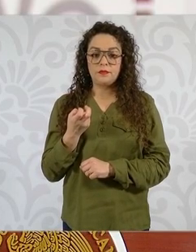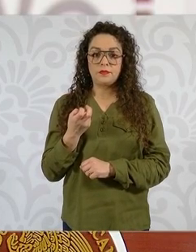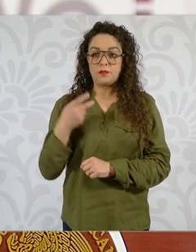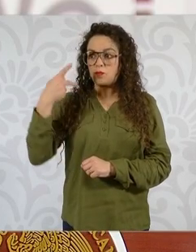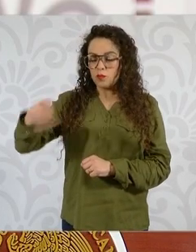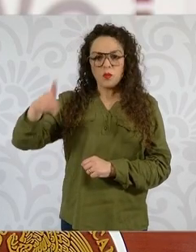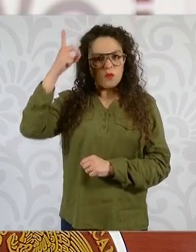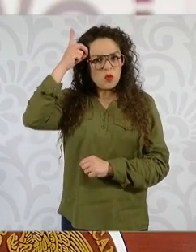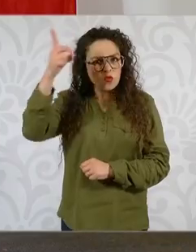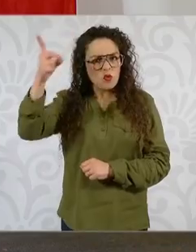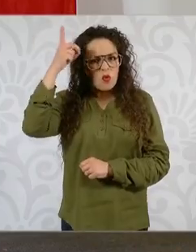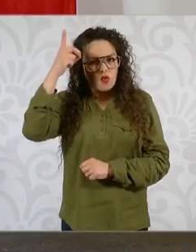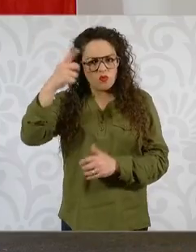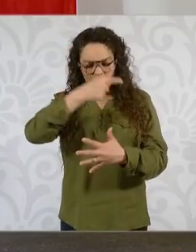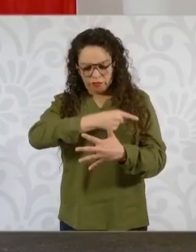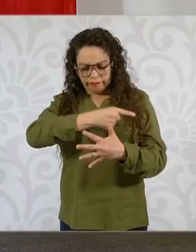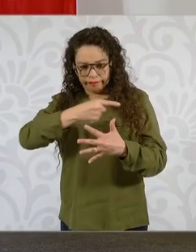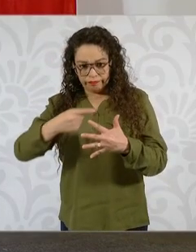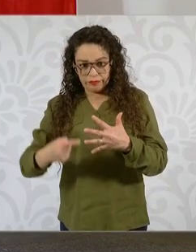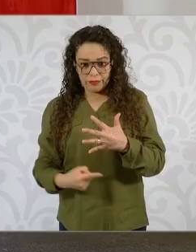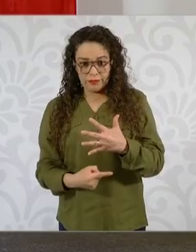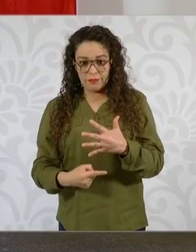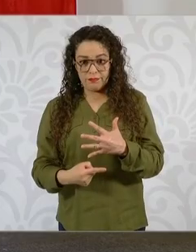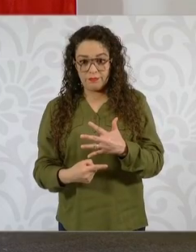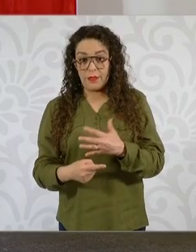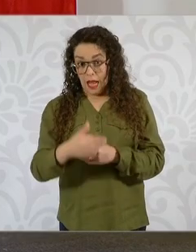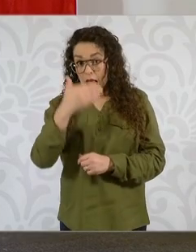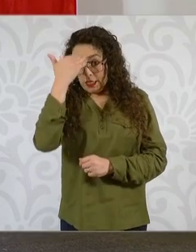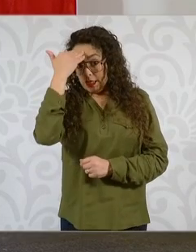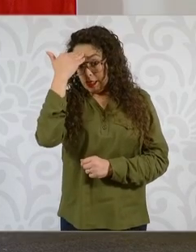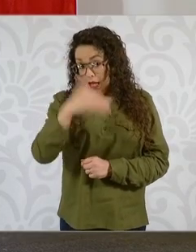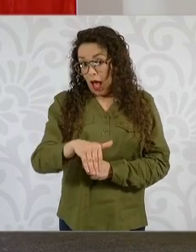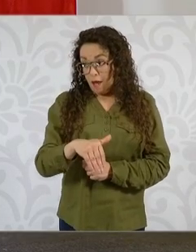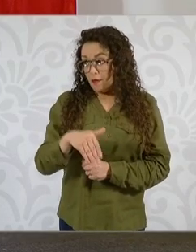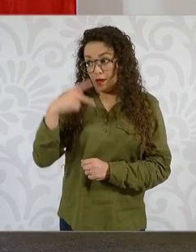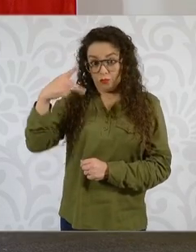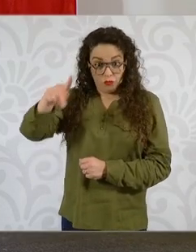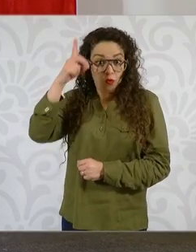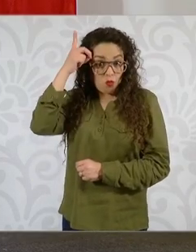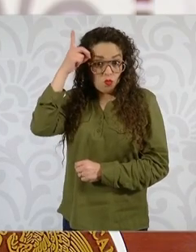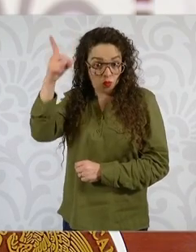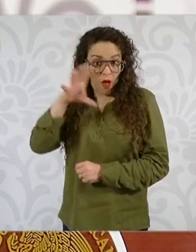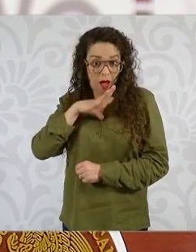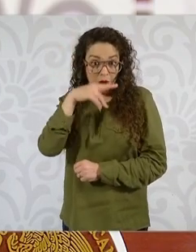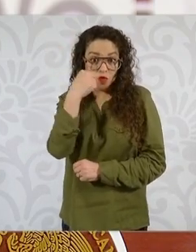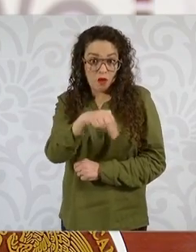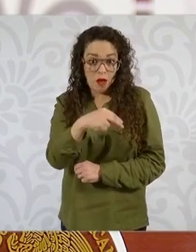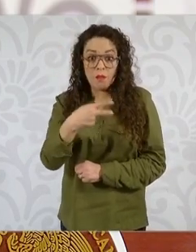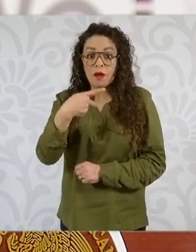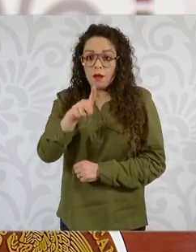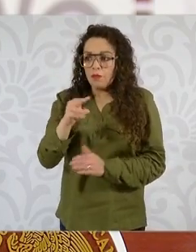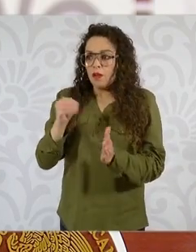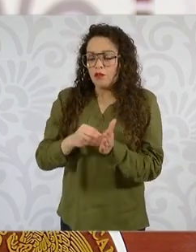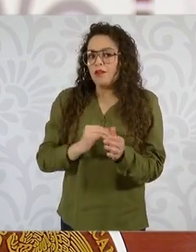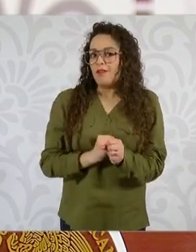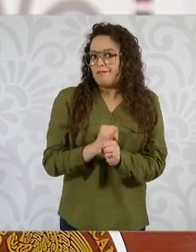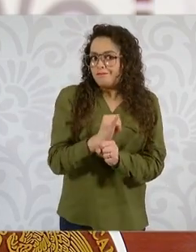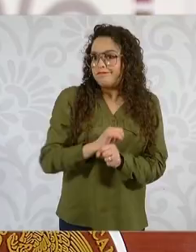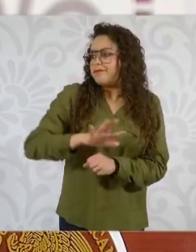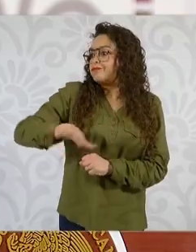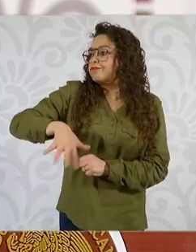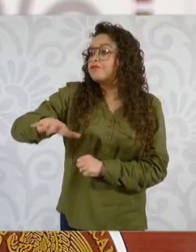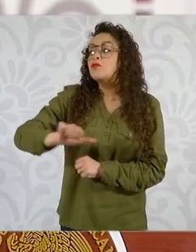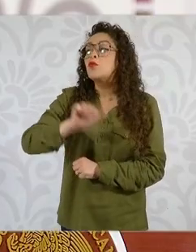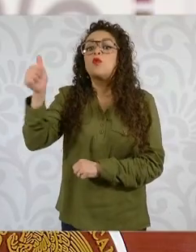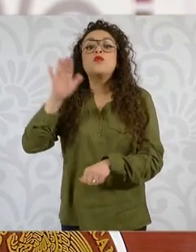nombre, los que conocemos puesto que ha sido una investigación que es muy complicada